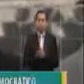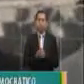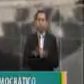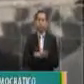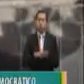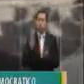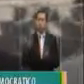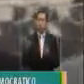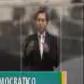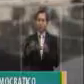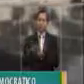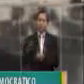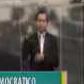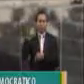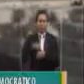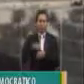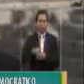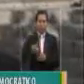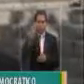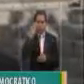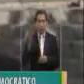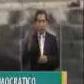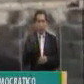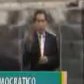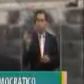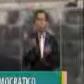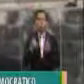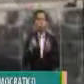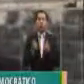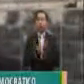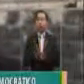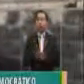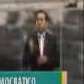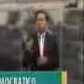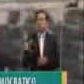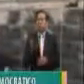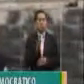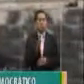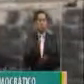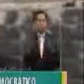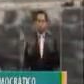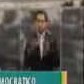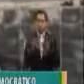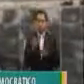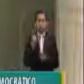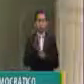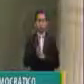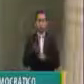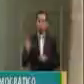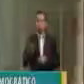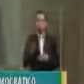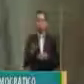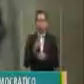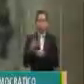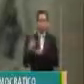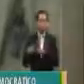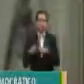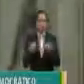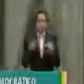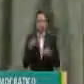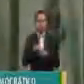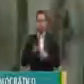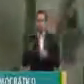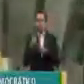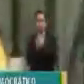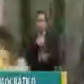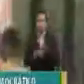supuesto del órgano electoral. Verán ustedes que son nuestras misiones, legaciones, las que articulan con las con los ministerios de relaciones exteriores de los